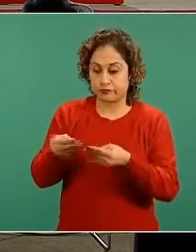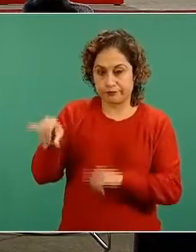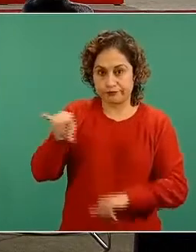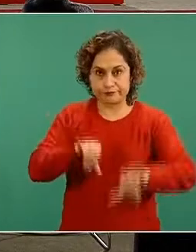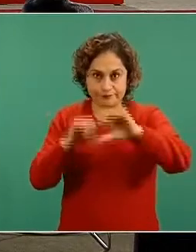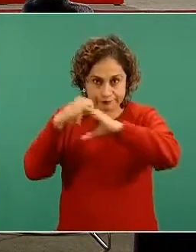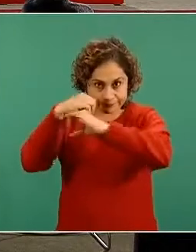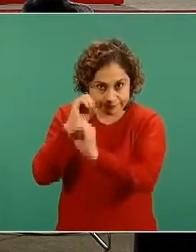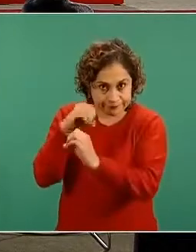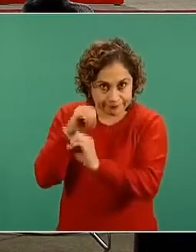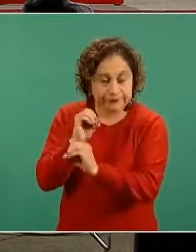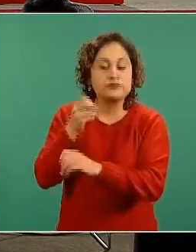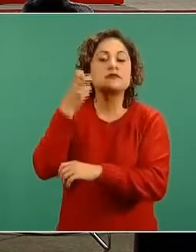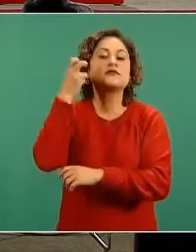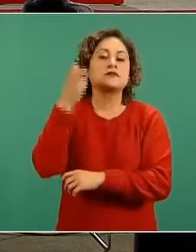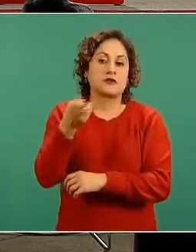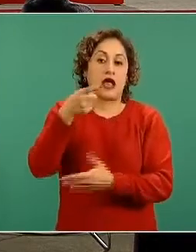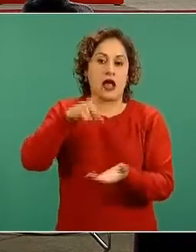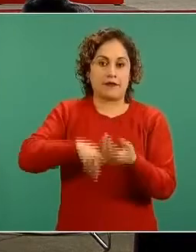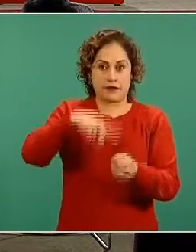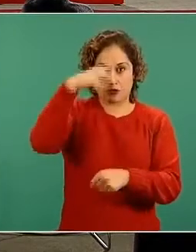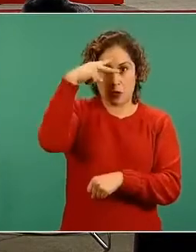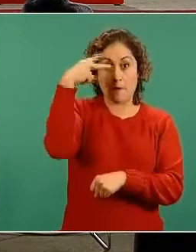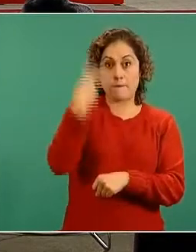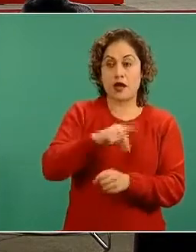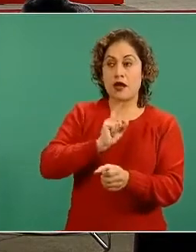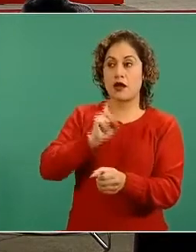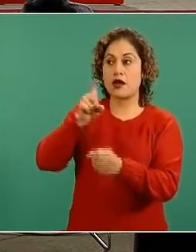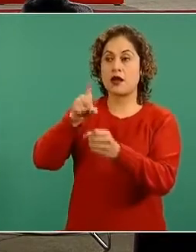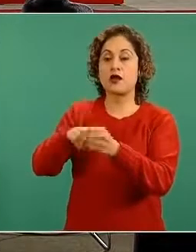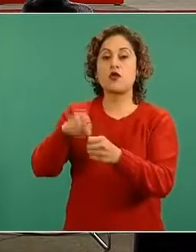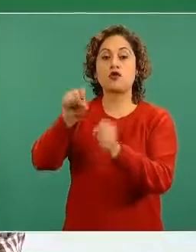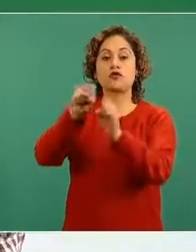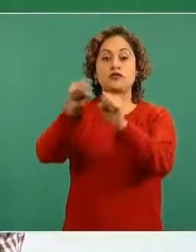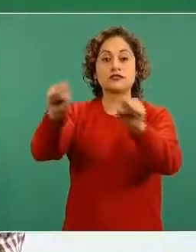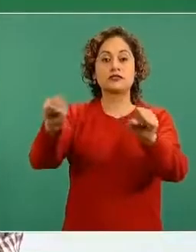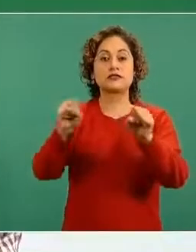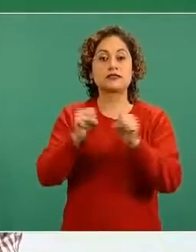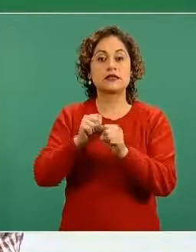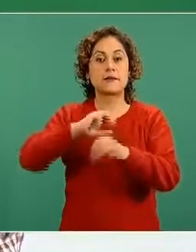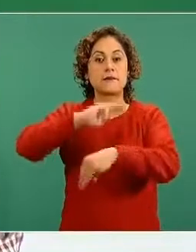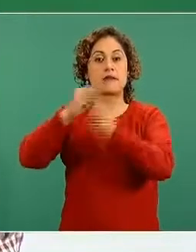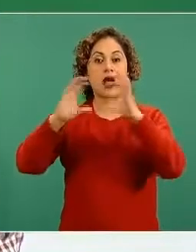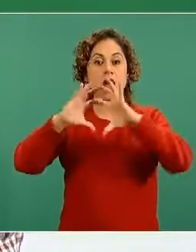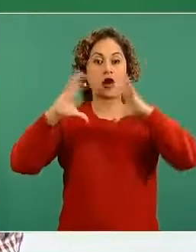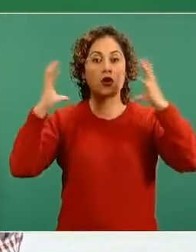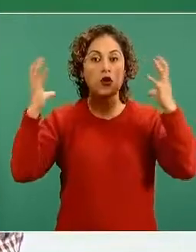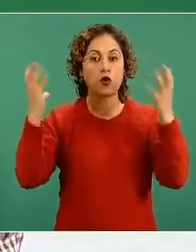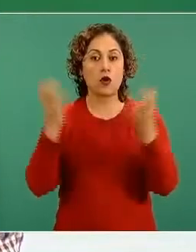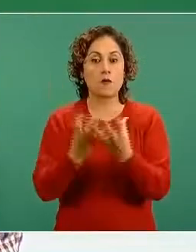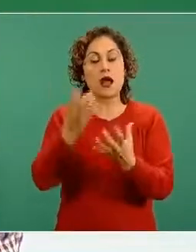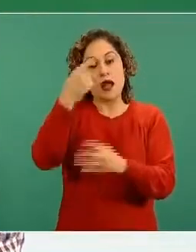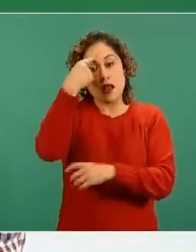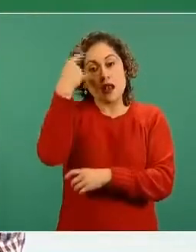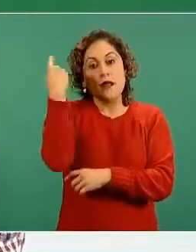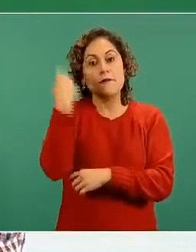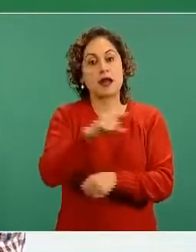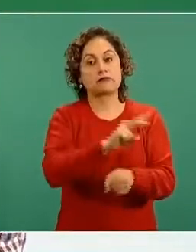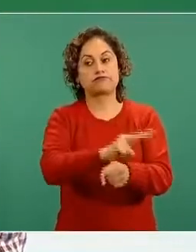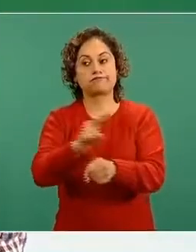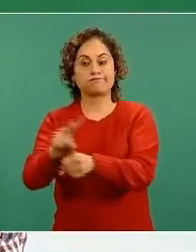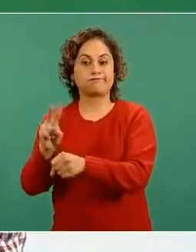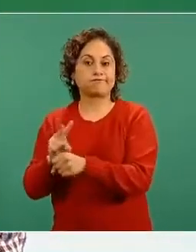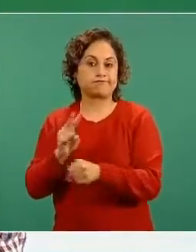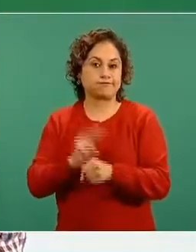forma parte del Sistema Global de Vigilancia de Virus Respiratorios, desde que este era el Sistema Global de Vigilancia de